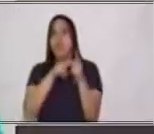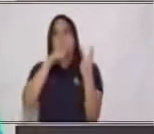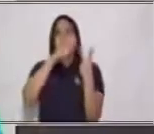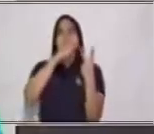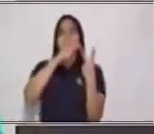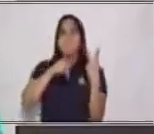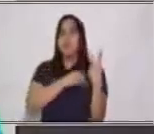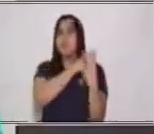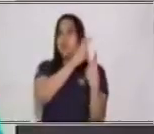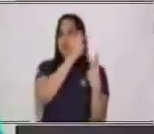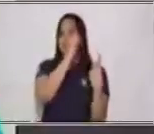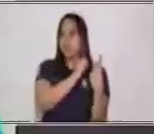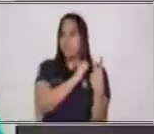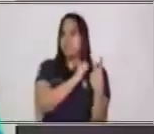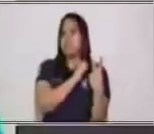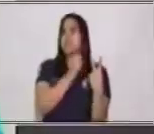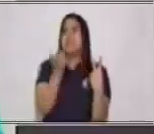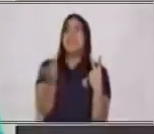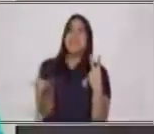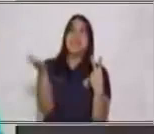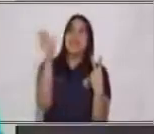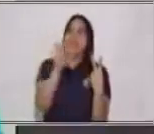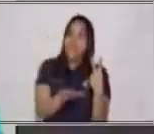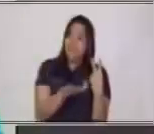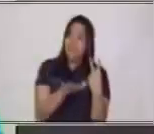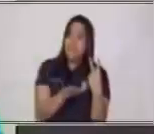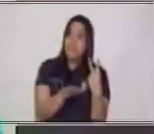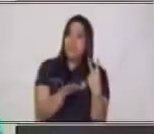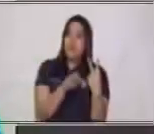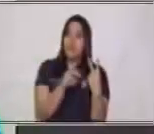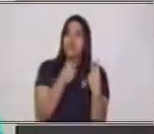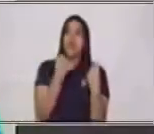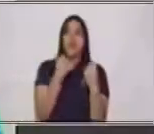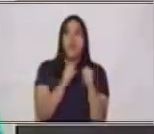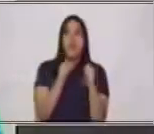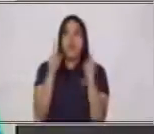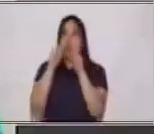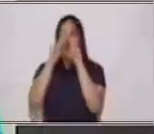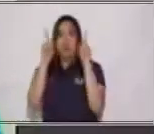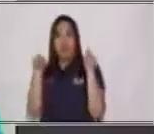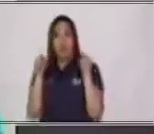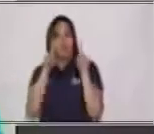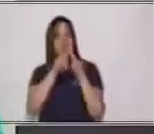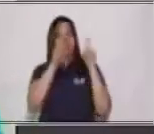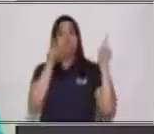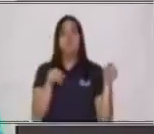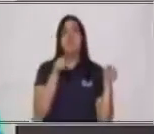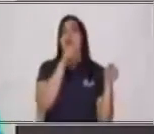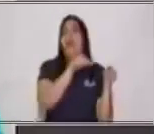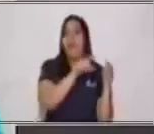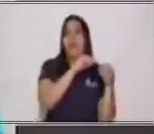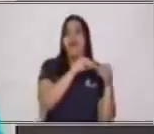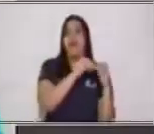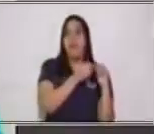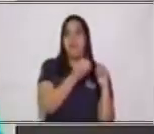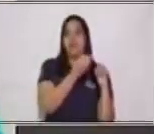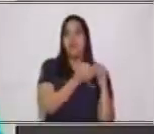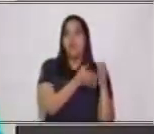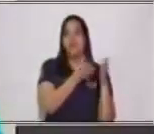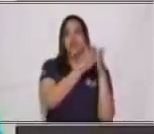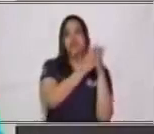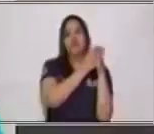sus raíces. Y luego, vamos a colocar los valores de forma